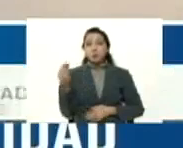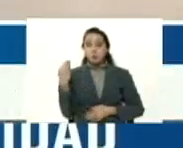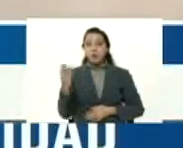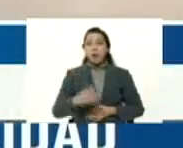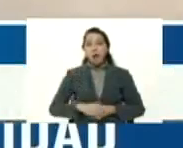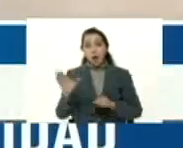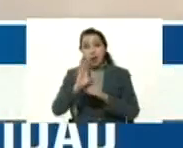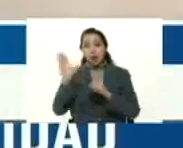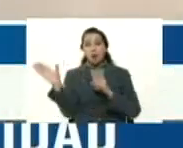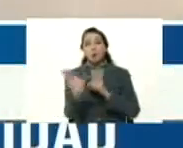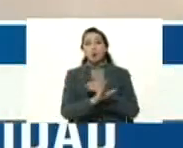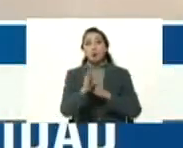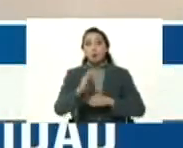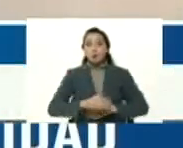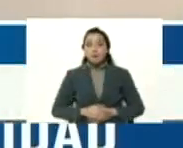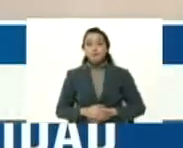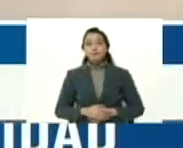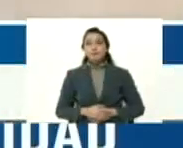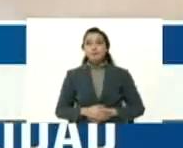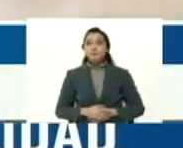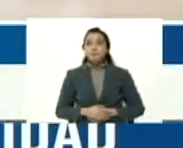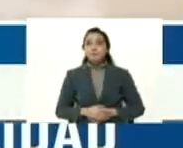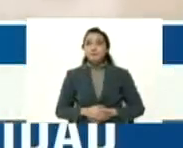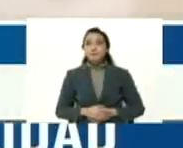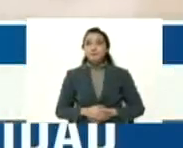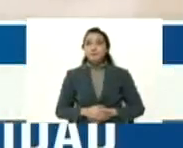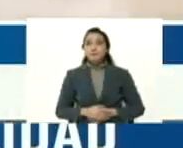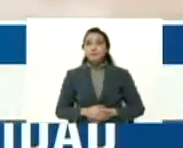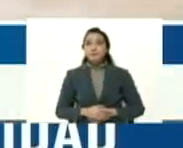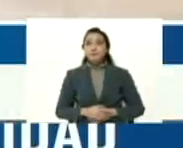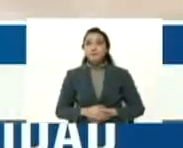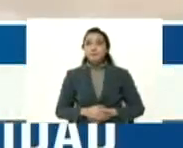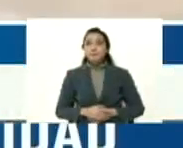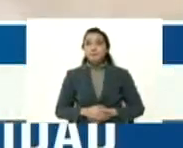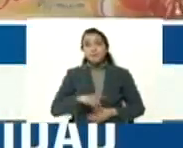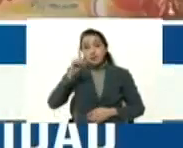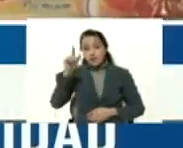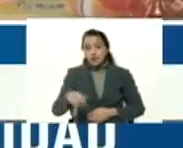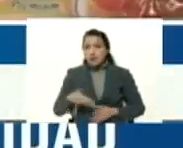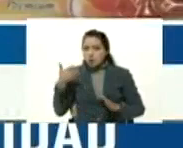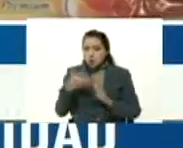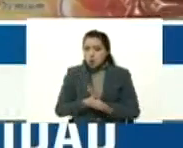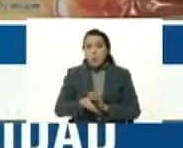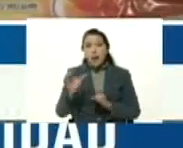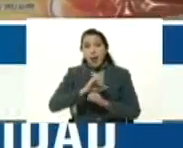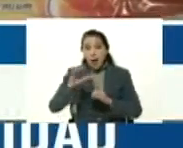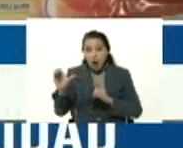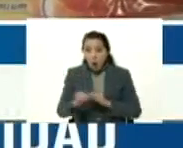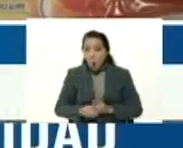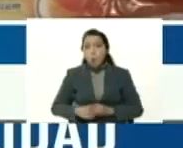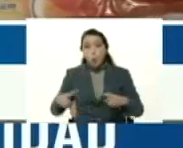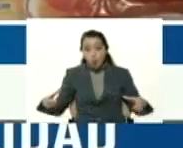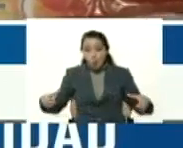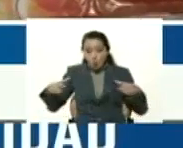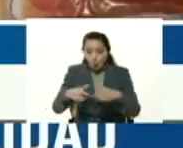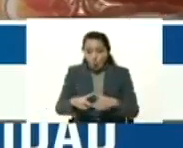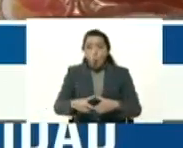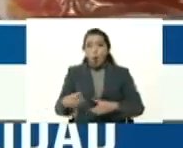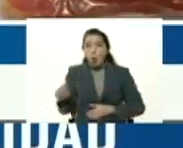cultura y sobre todo el peso que tiene la cultura culinaria en la familia